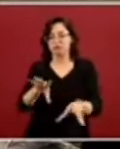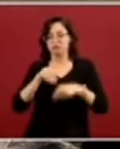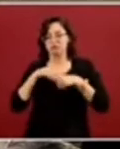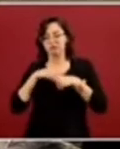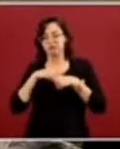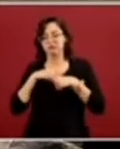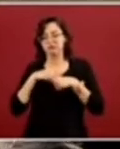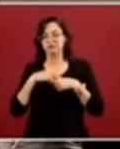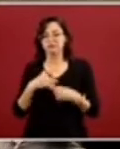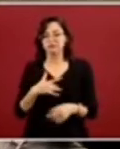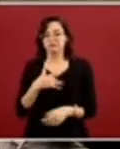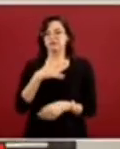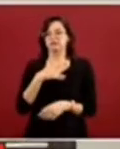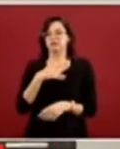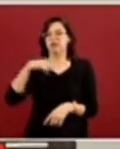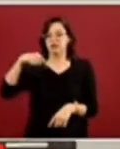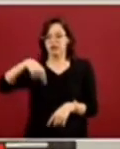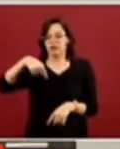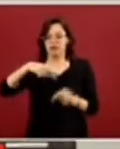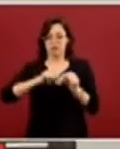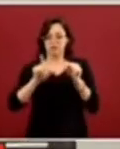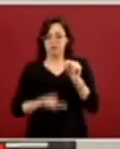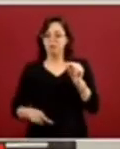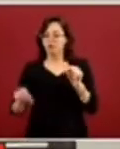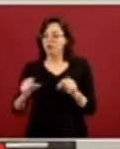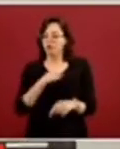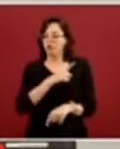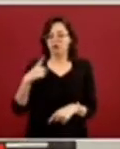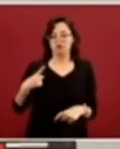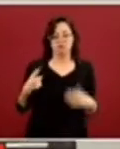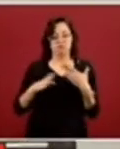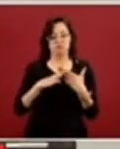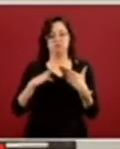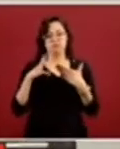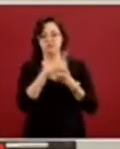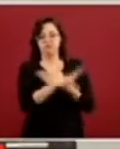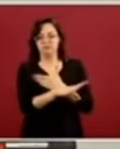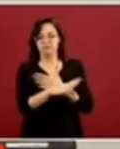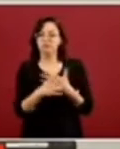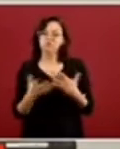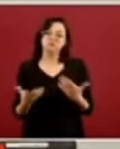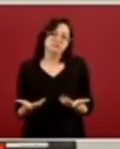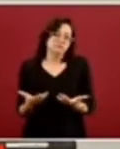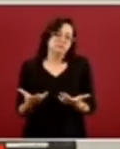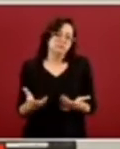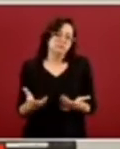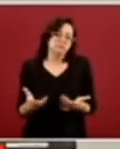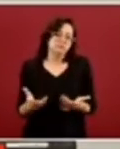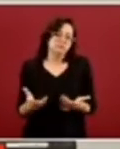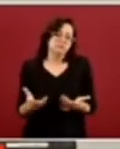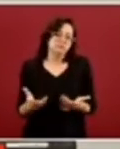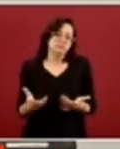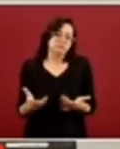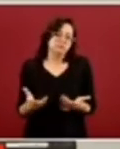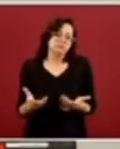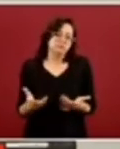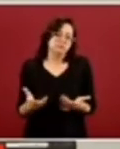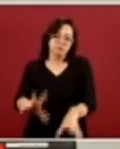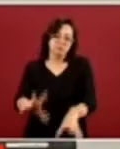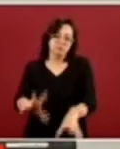nos deben de prevenir para evitarlo lo más posible. Es normal y me parece que lo que tenemos que hacer